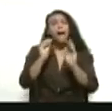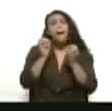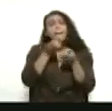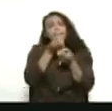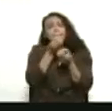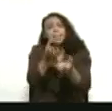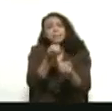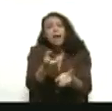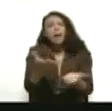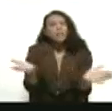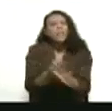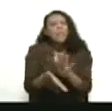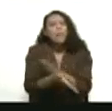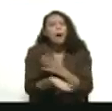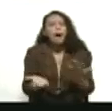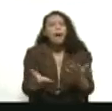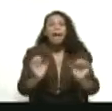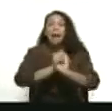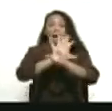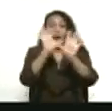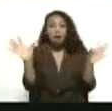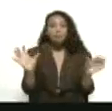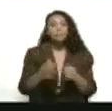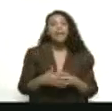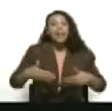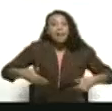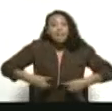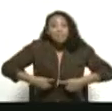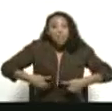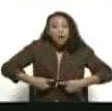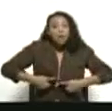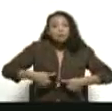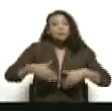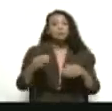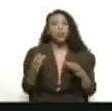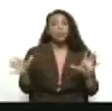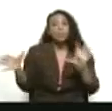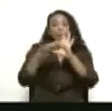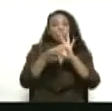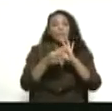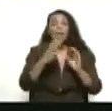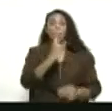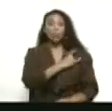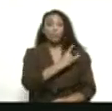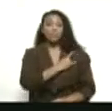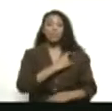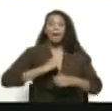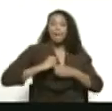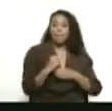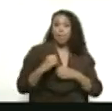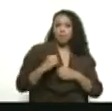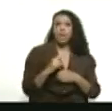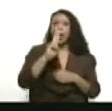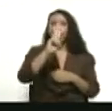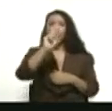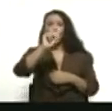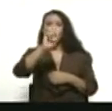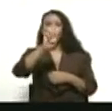muy claro. Yo creo que el esfuerzo hecho a través de la UNES, obviamente a través de la